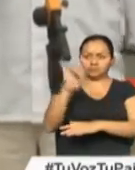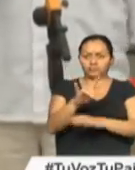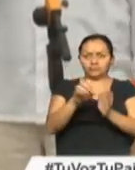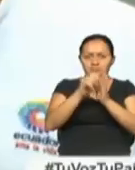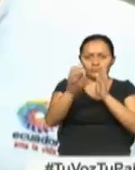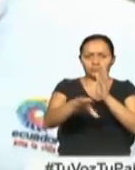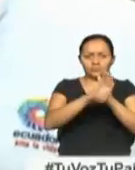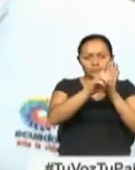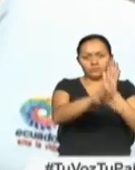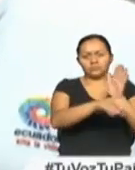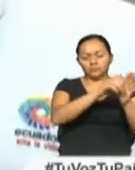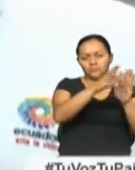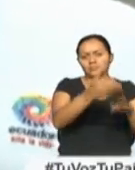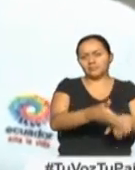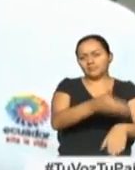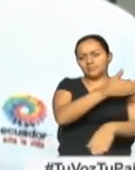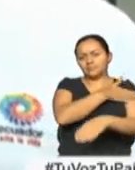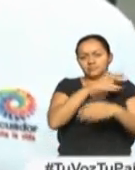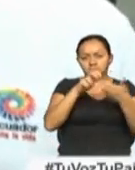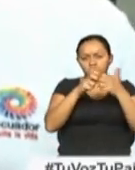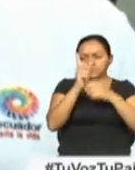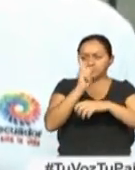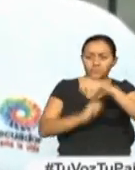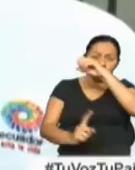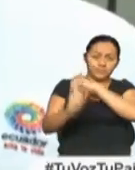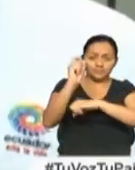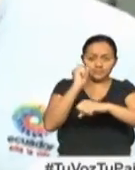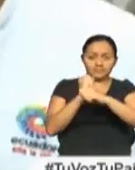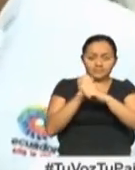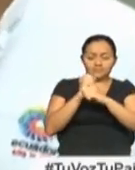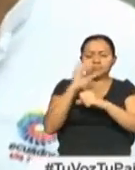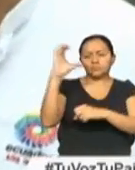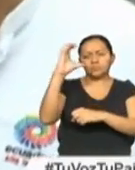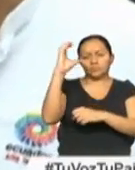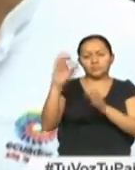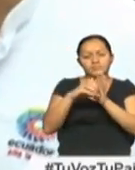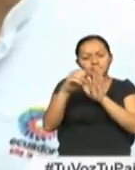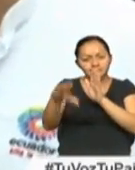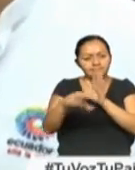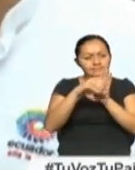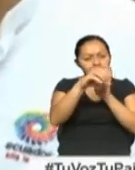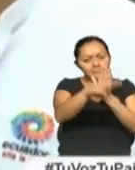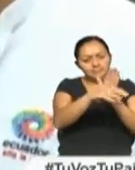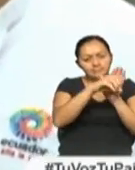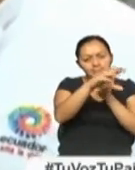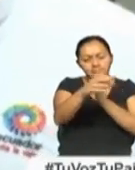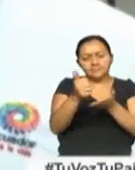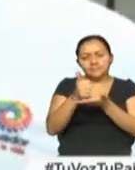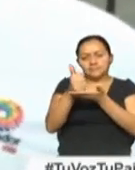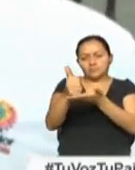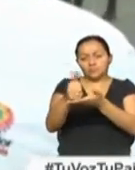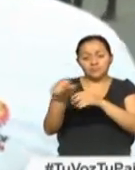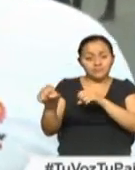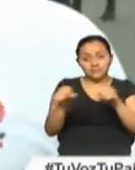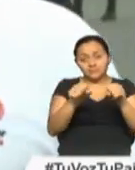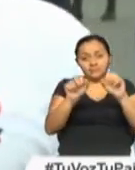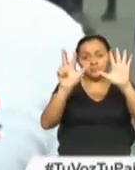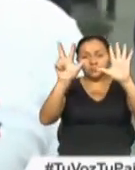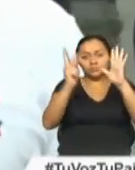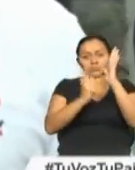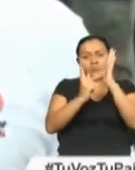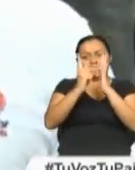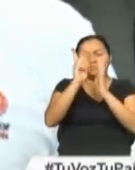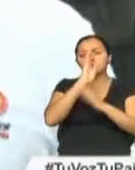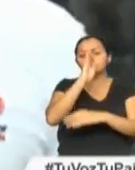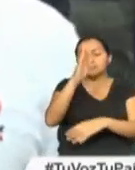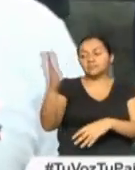cuando sufrimos esa tragedia terrible, el terremoto del 16 de abril de casi 8 en la escala Richter. Tú siempre estuviste preocupado,